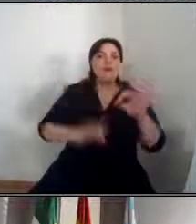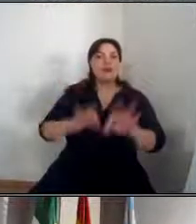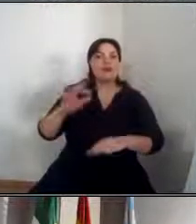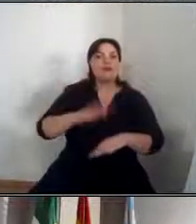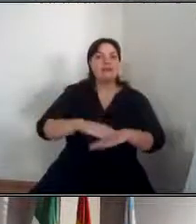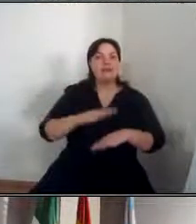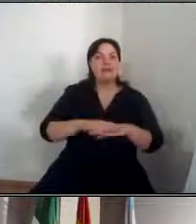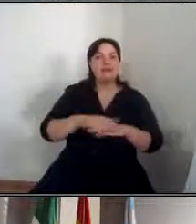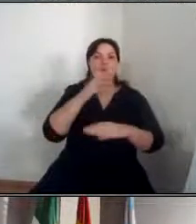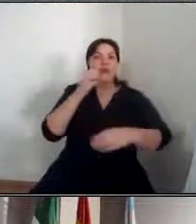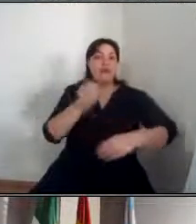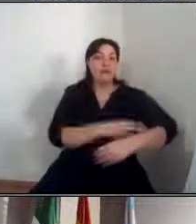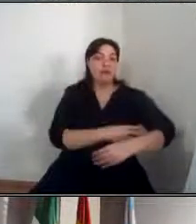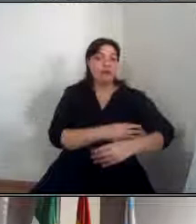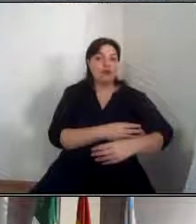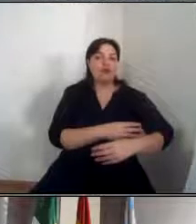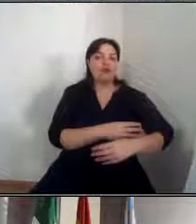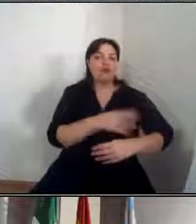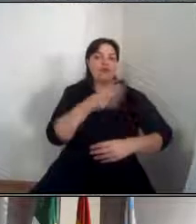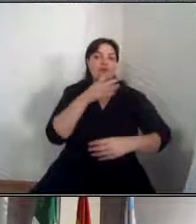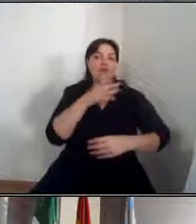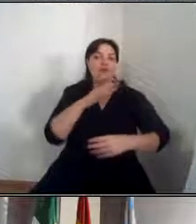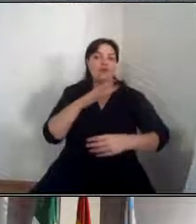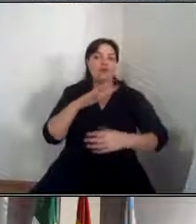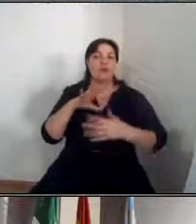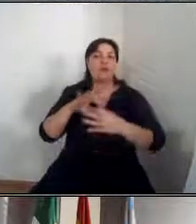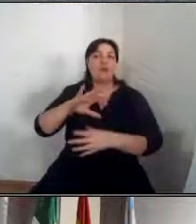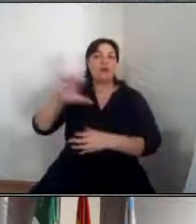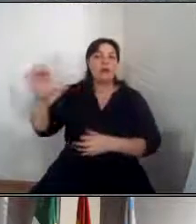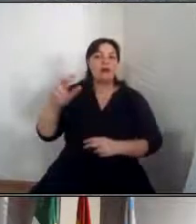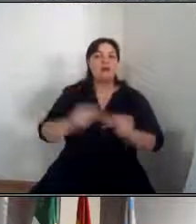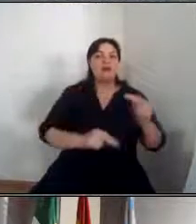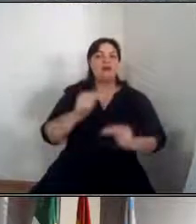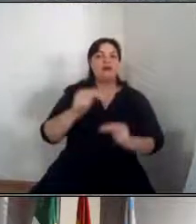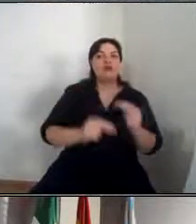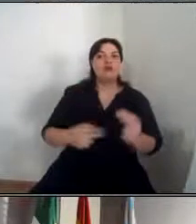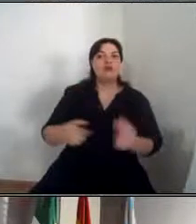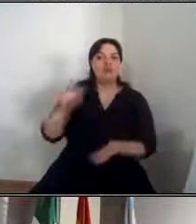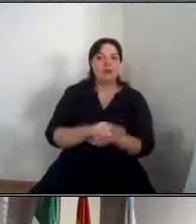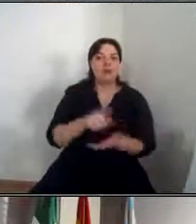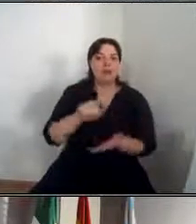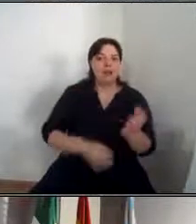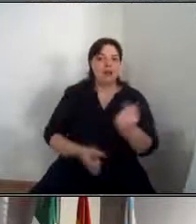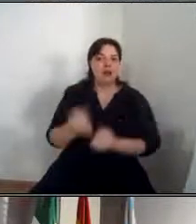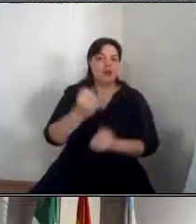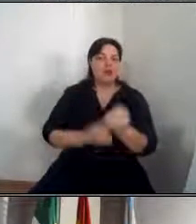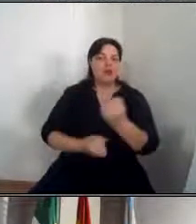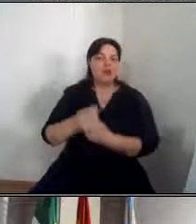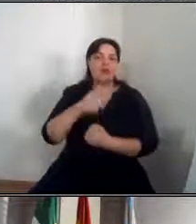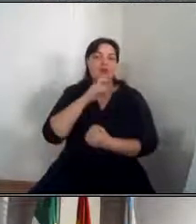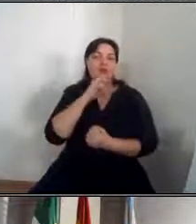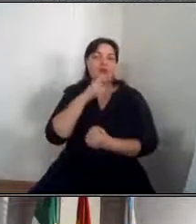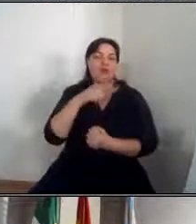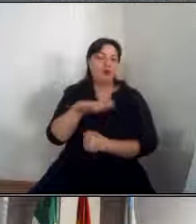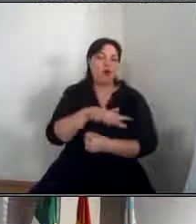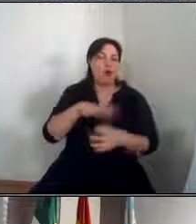fondos que habilitan para la reconstrucción social y económica desde el ámbito de lo